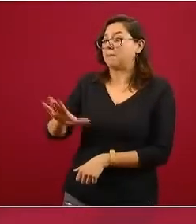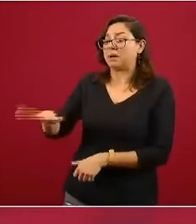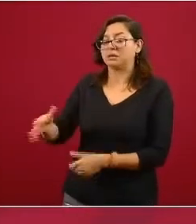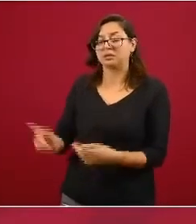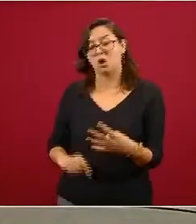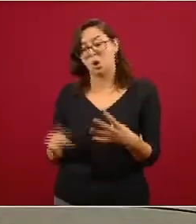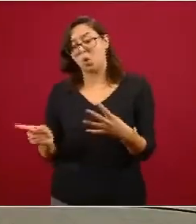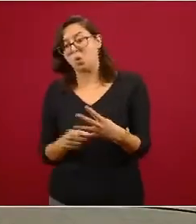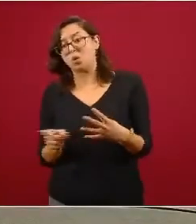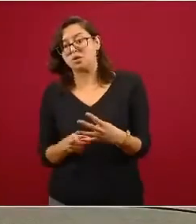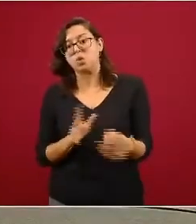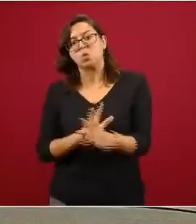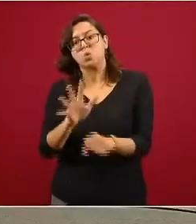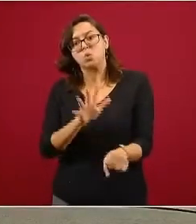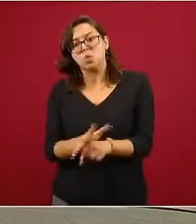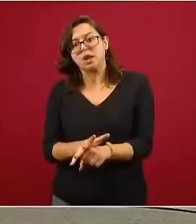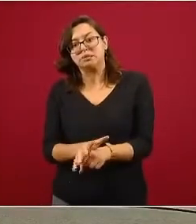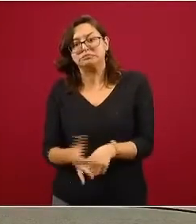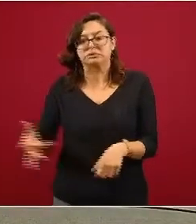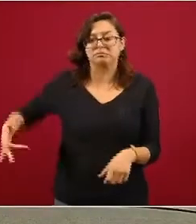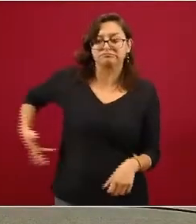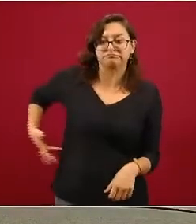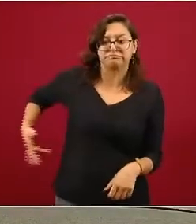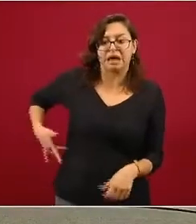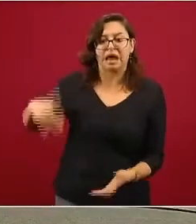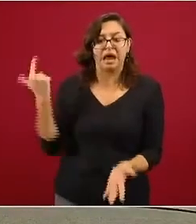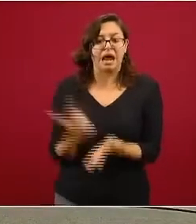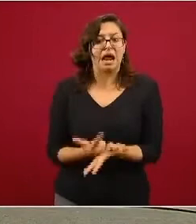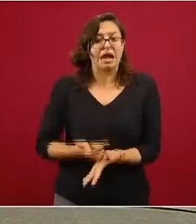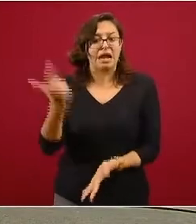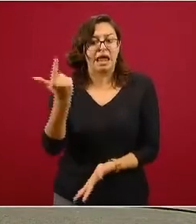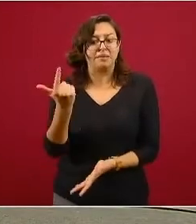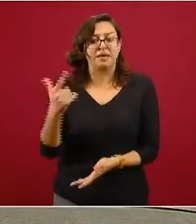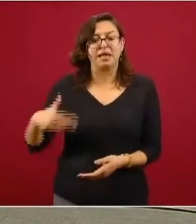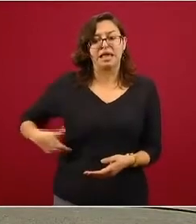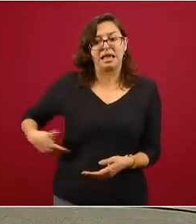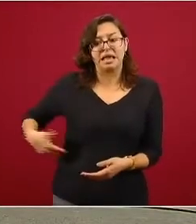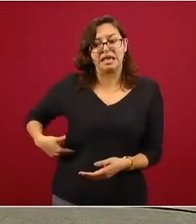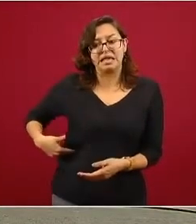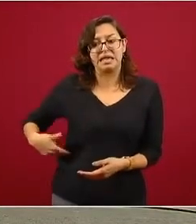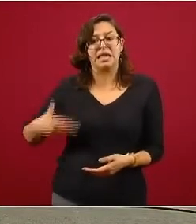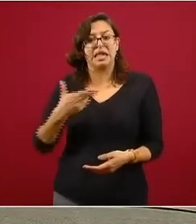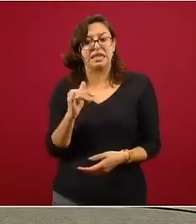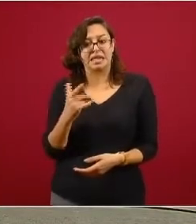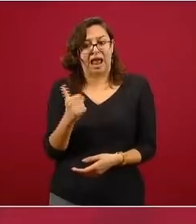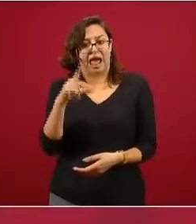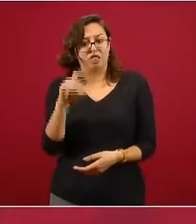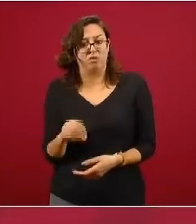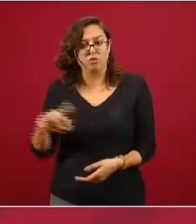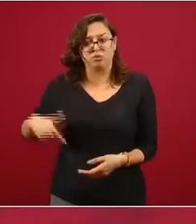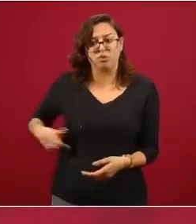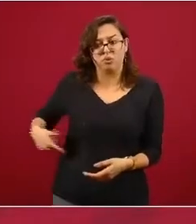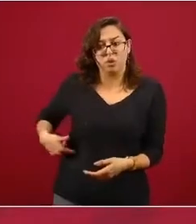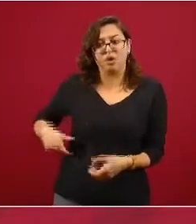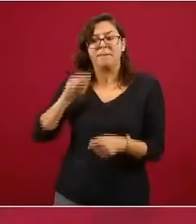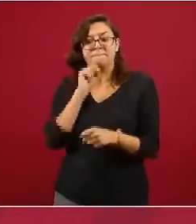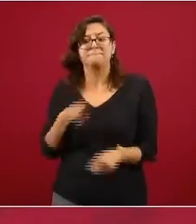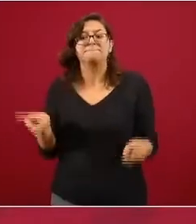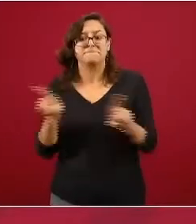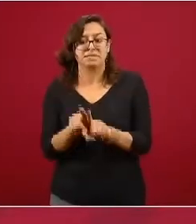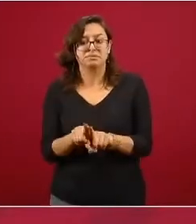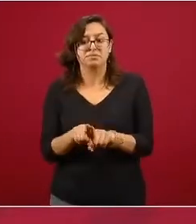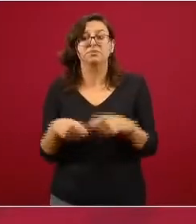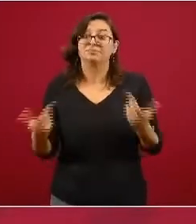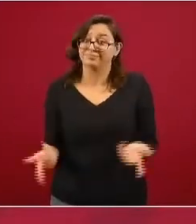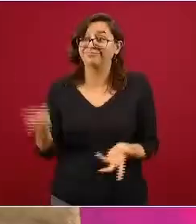La cuarta causa es la enfermedad hepática crónica, la enfermedad crónica del hígado. Y en ella está involucrado también el